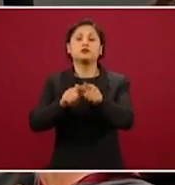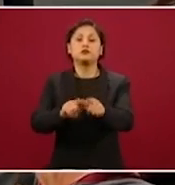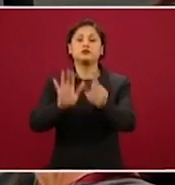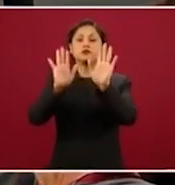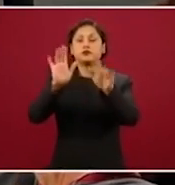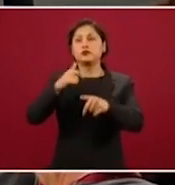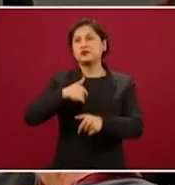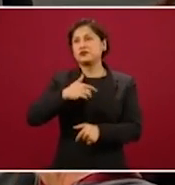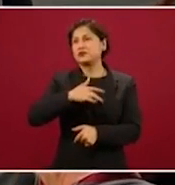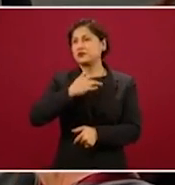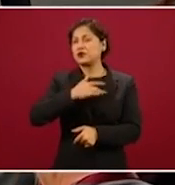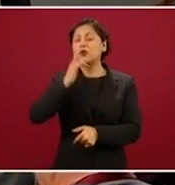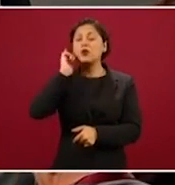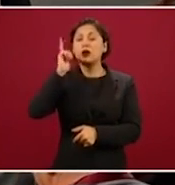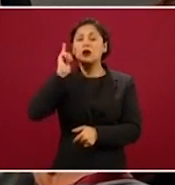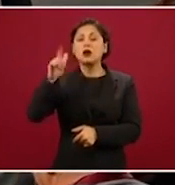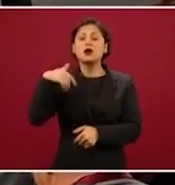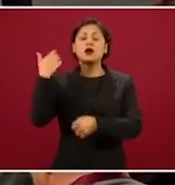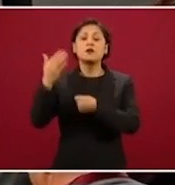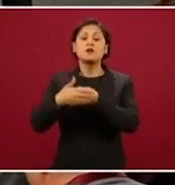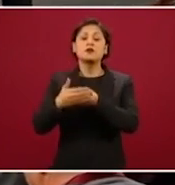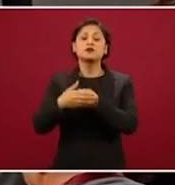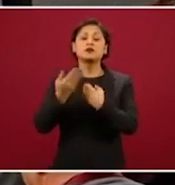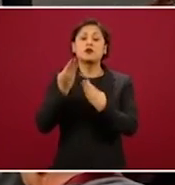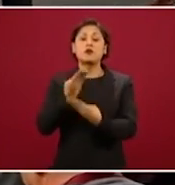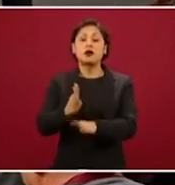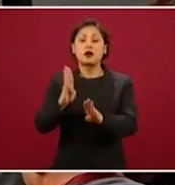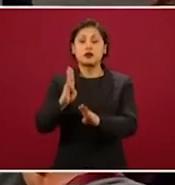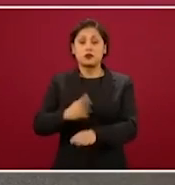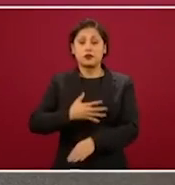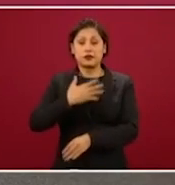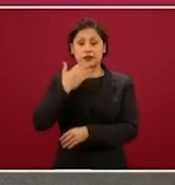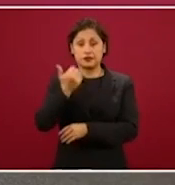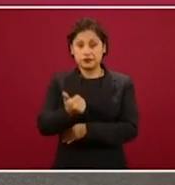consolide, porque va a ser